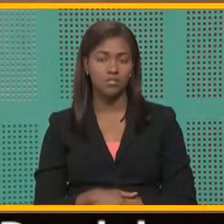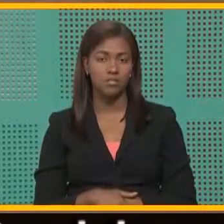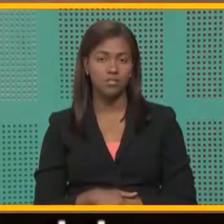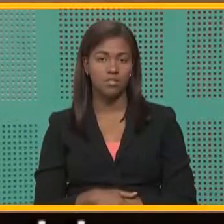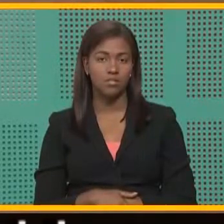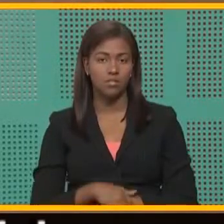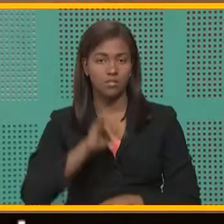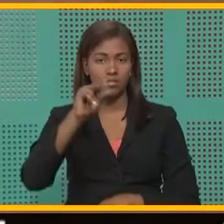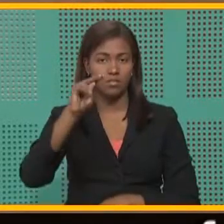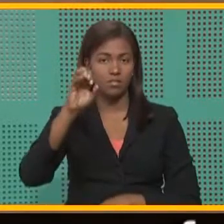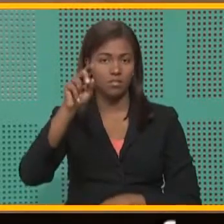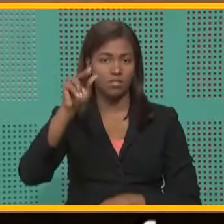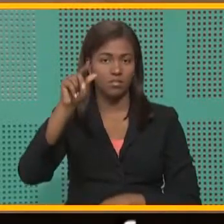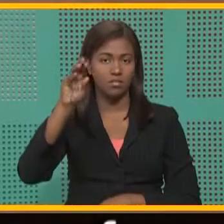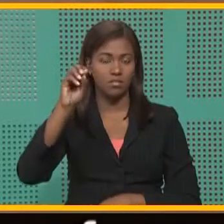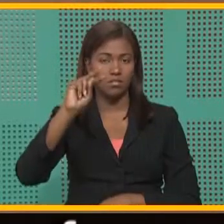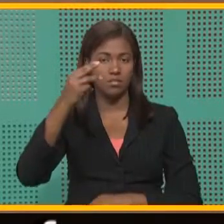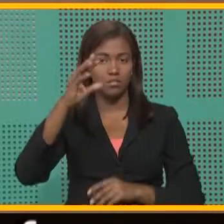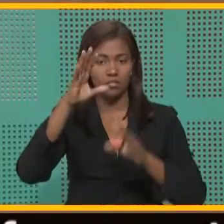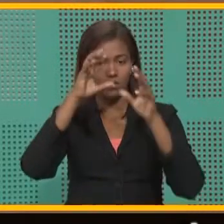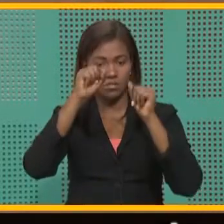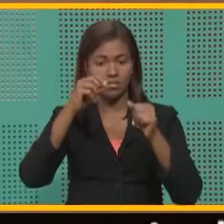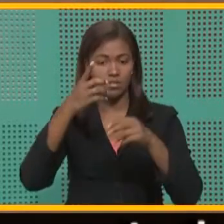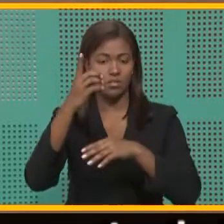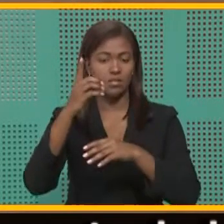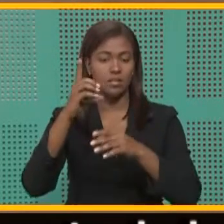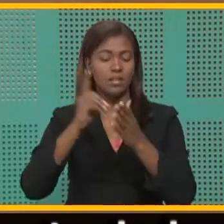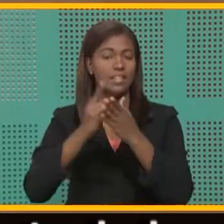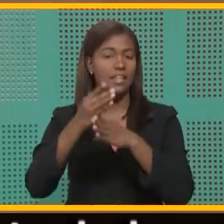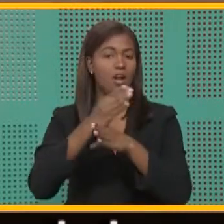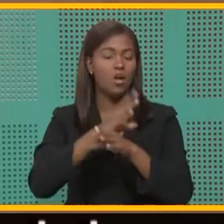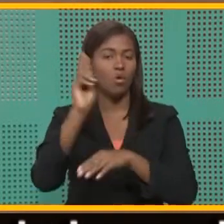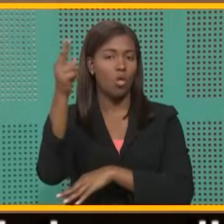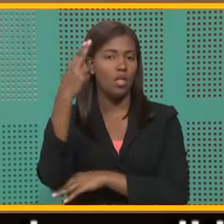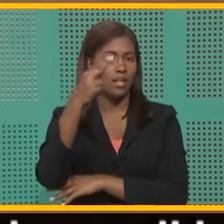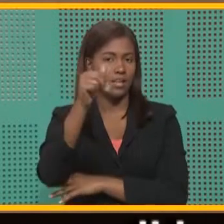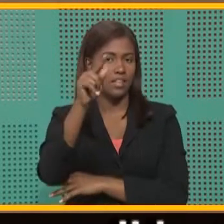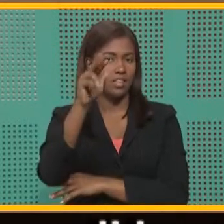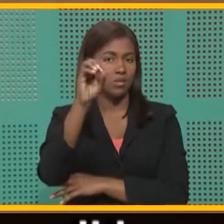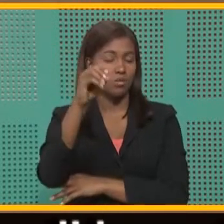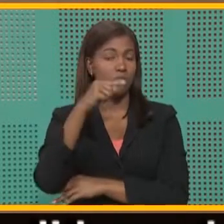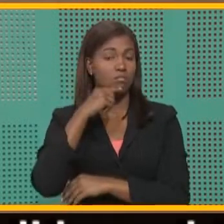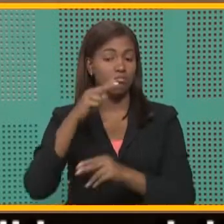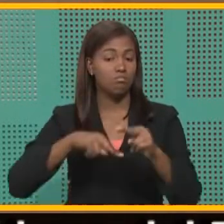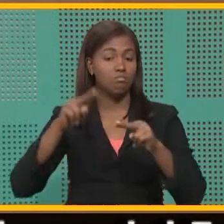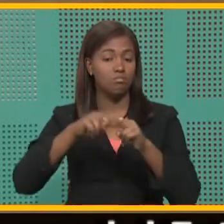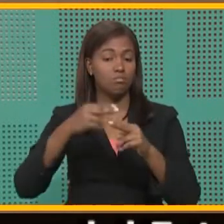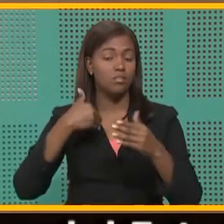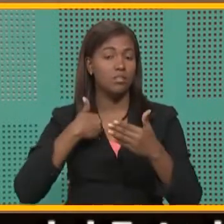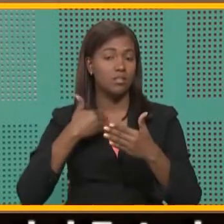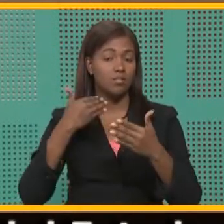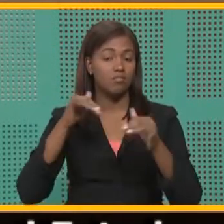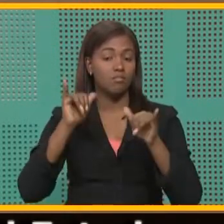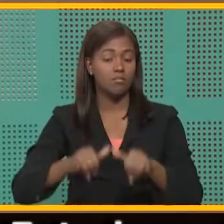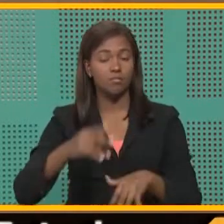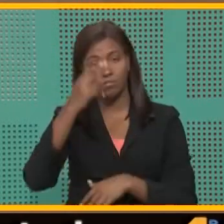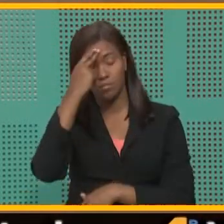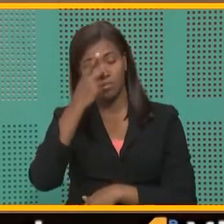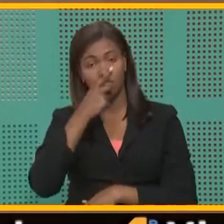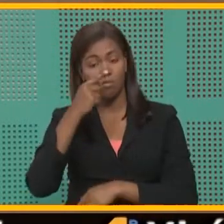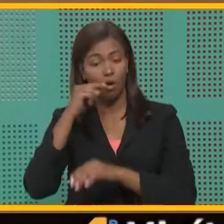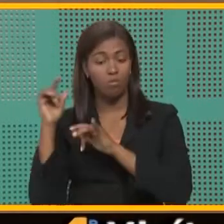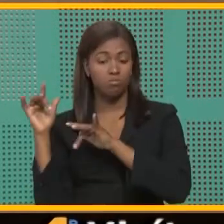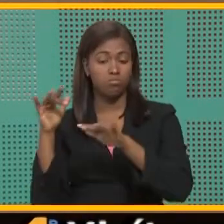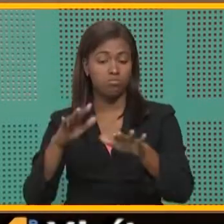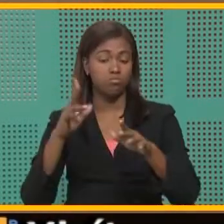Juan Corvinos, vicepresidente de Desarrollo de los Hoteles Hilton, destacó el crecimiento constante que la República Dominicana ha mostrado como destino turístico en